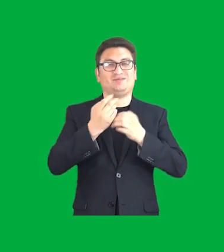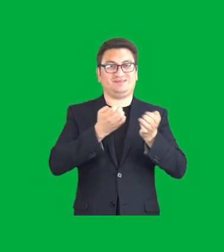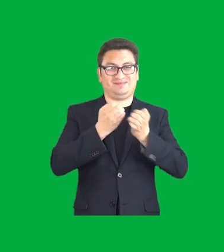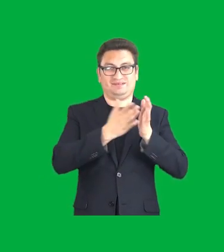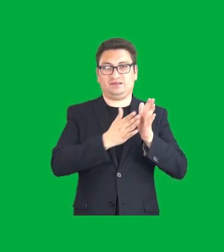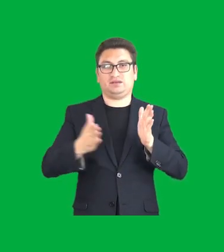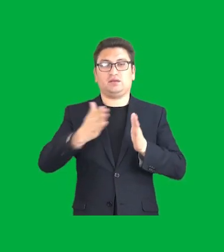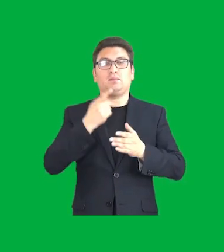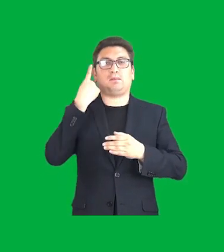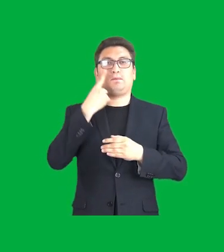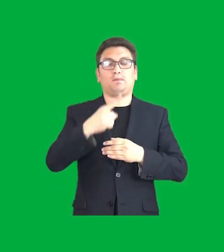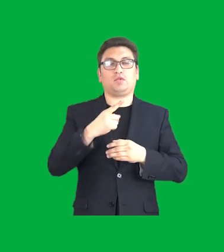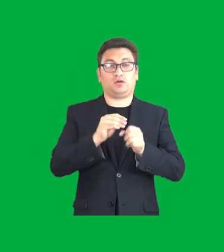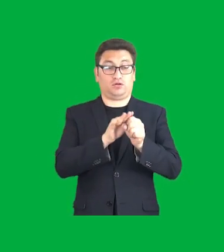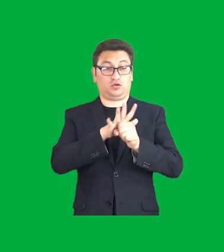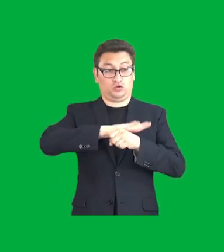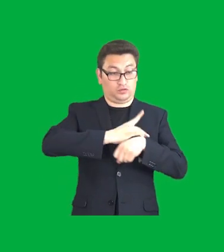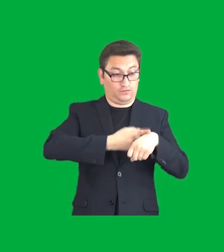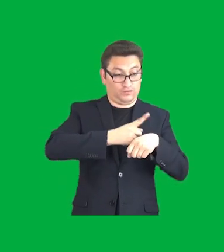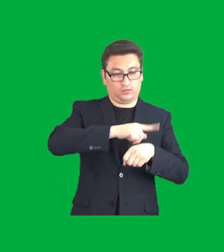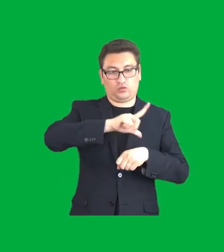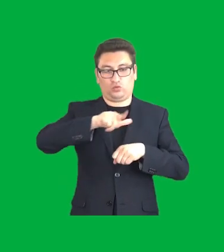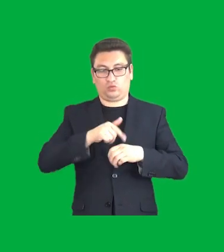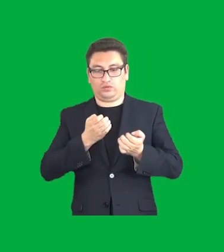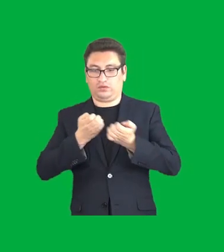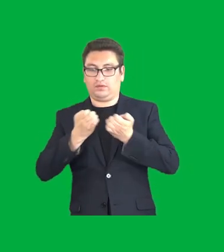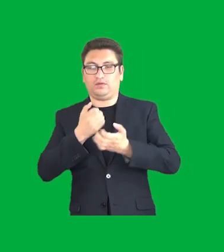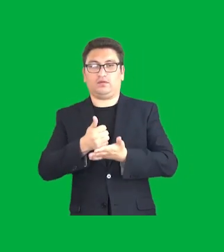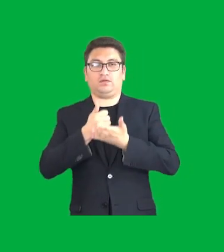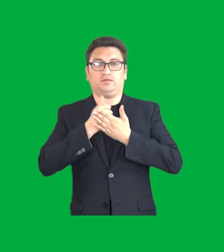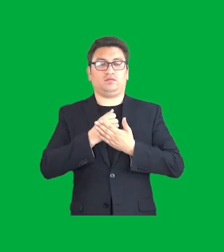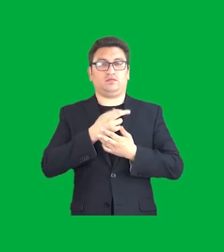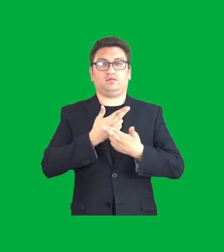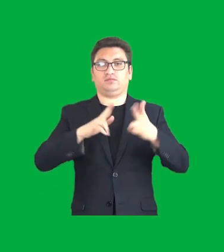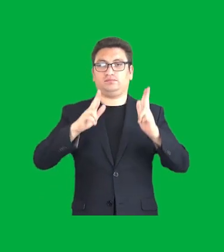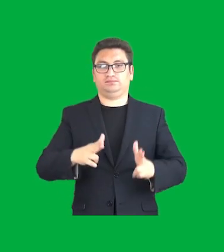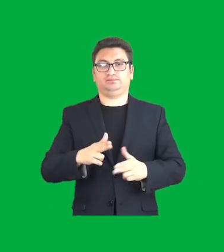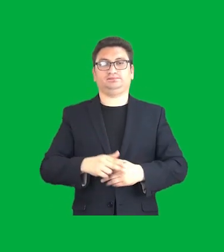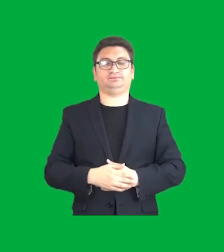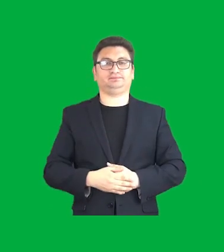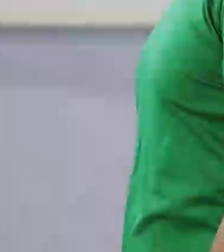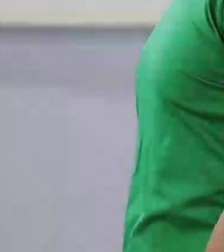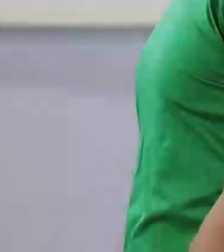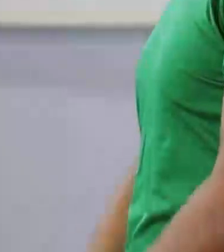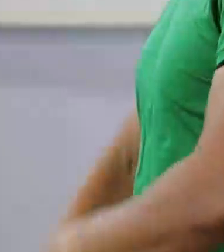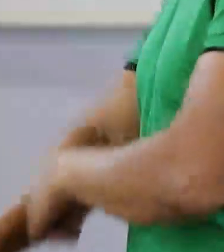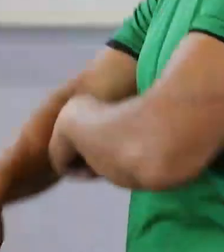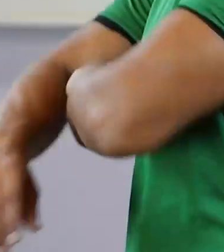ponen a tu disposición la segunda serie de ejercicios de recuperación post-COVID-19.